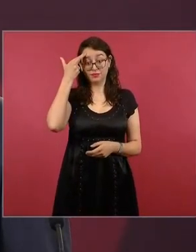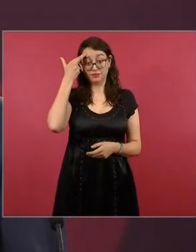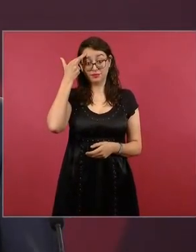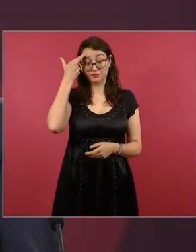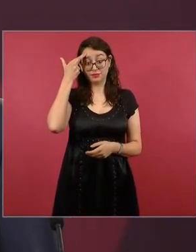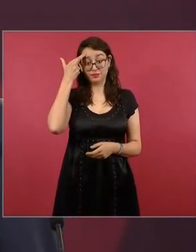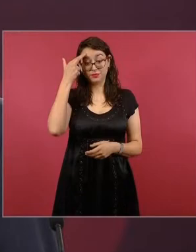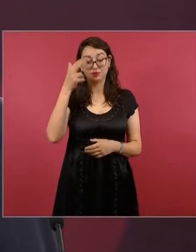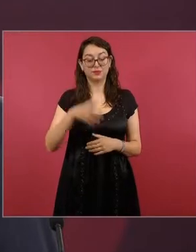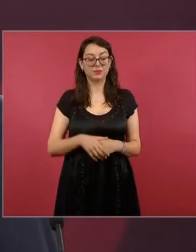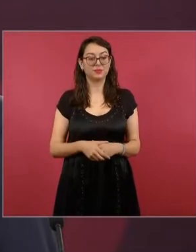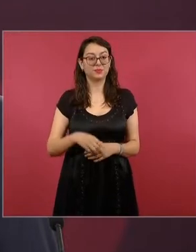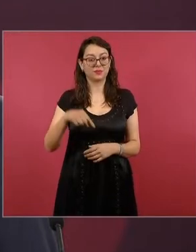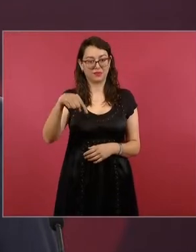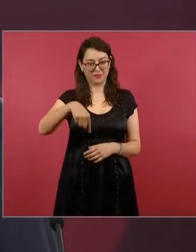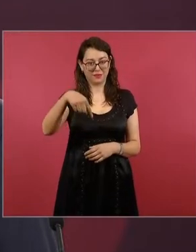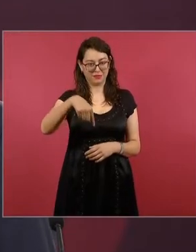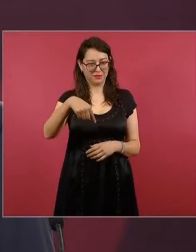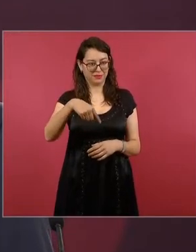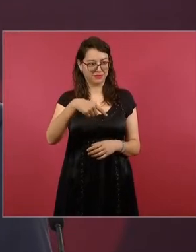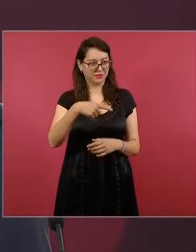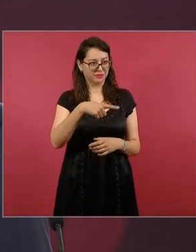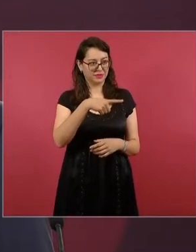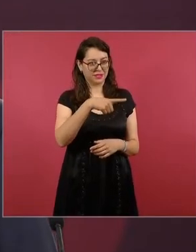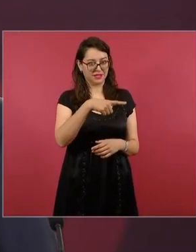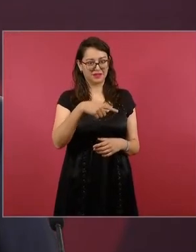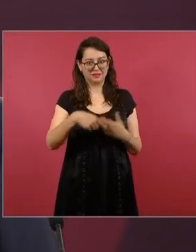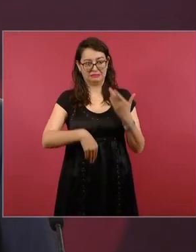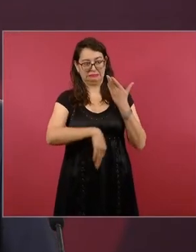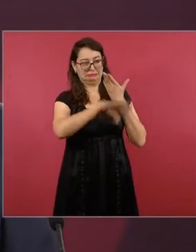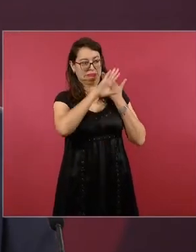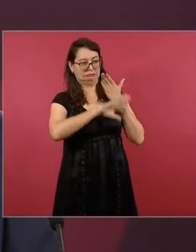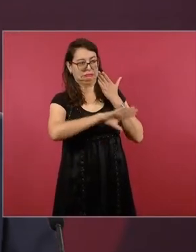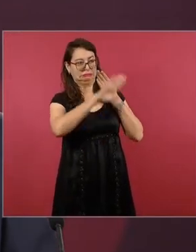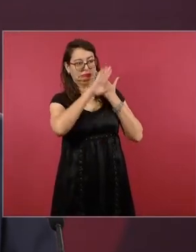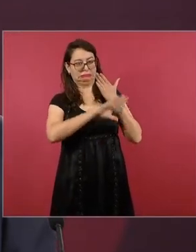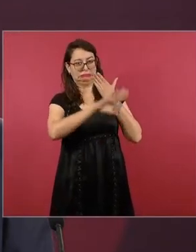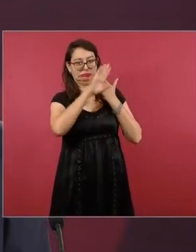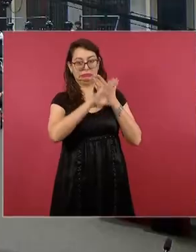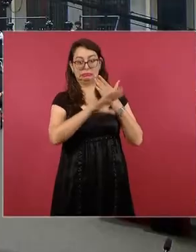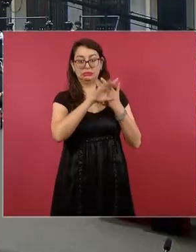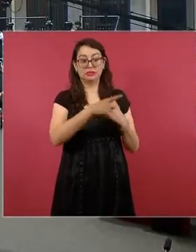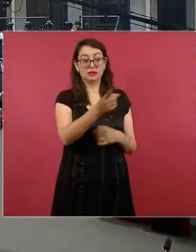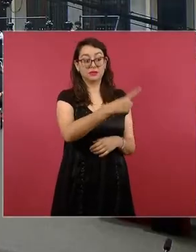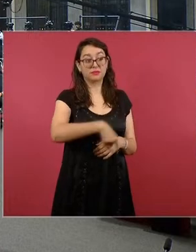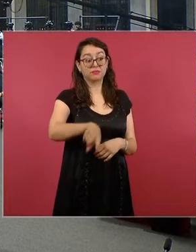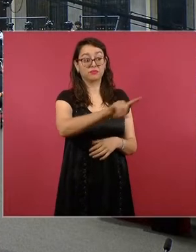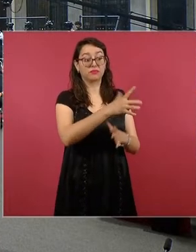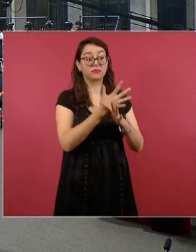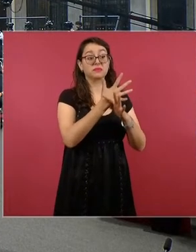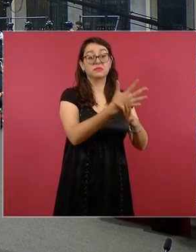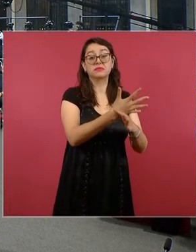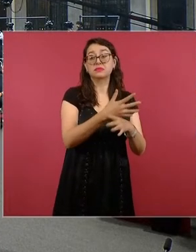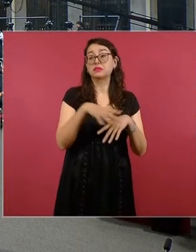nos íbamos a volver Venezuela, ¿se acuerdan? Ya se les olvidó.